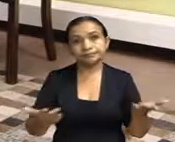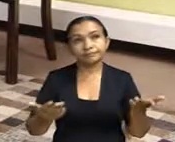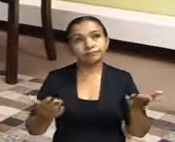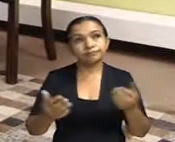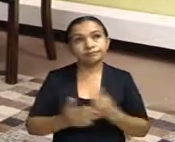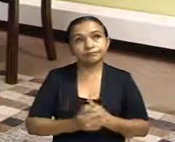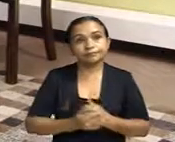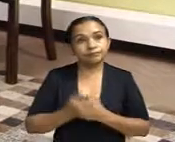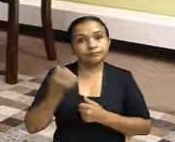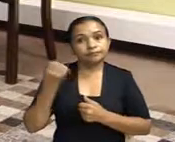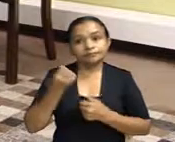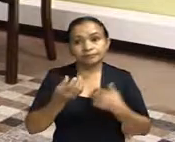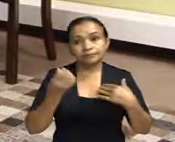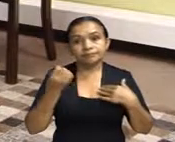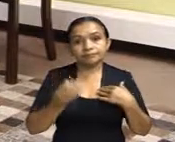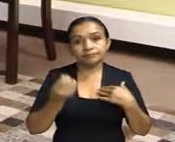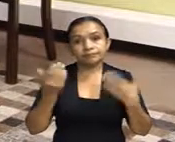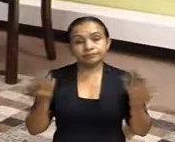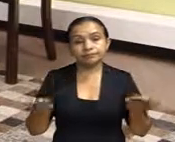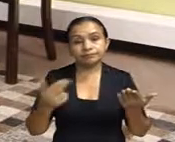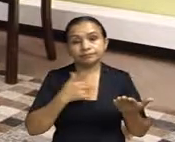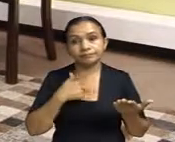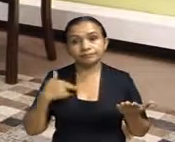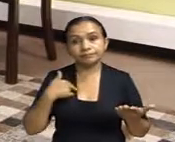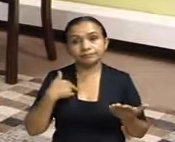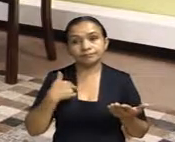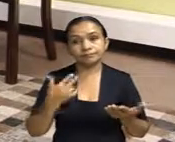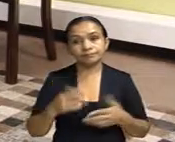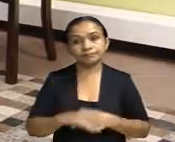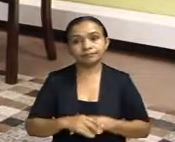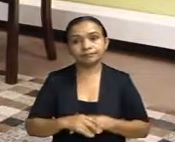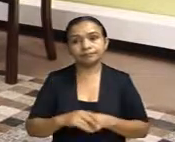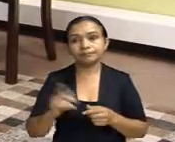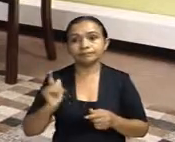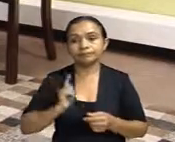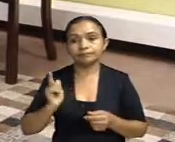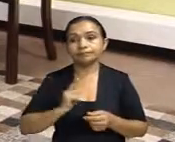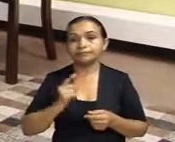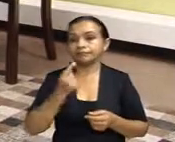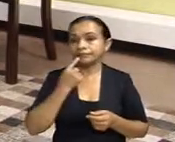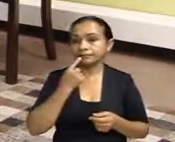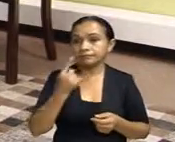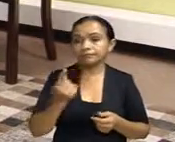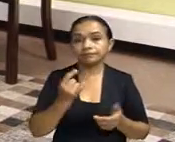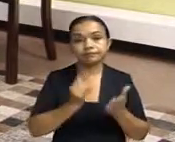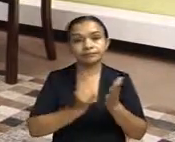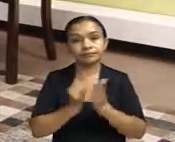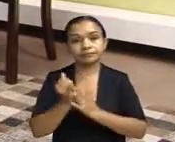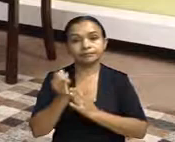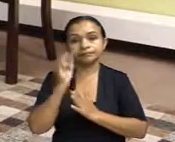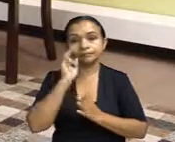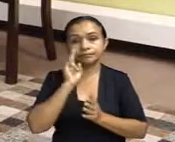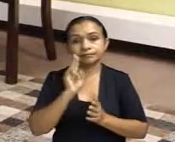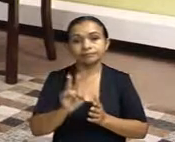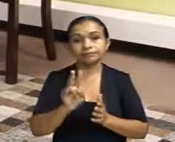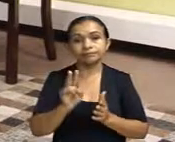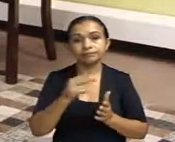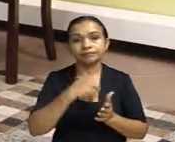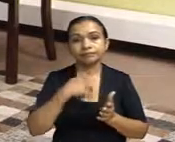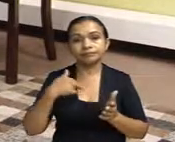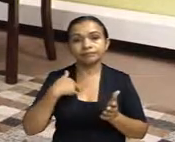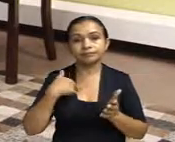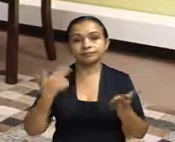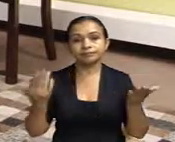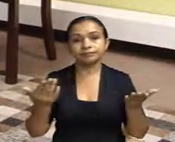teniendo un dolor torácico, como ya describimos, tipo angina, ya solo nos toca, pues, confirmar, diagnosticar y ver qué grado de afectación hay y